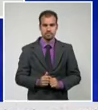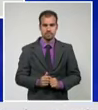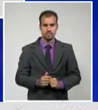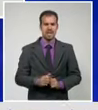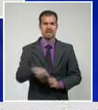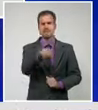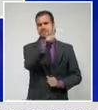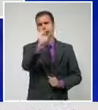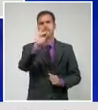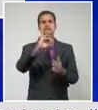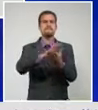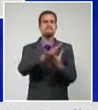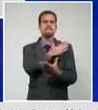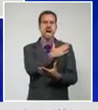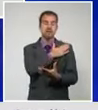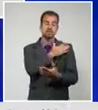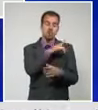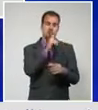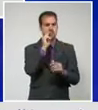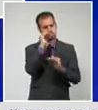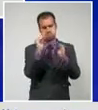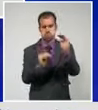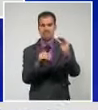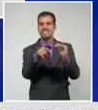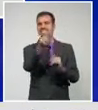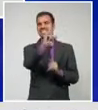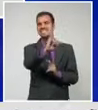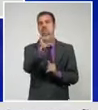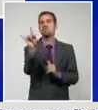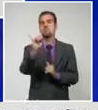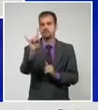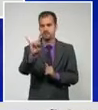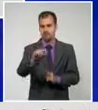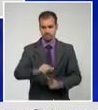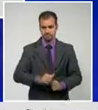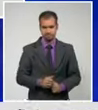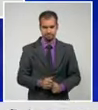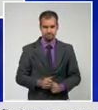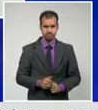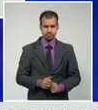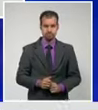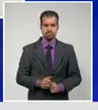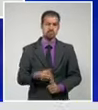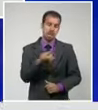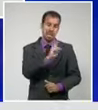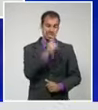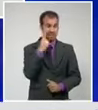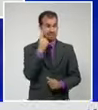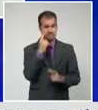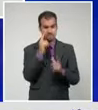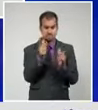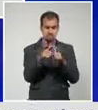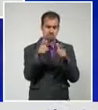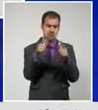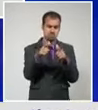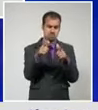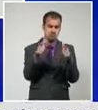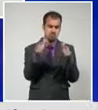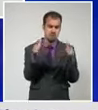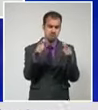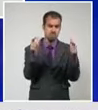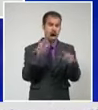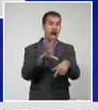679. Ayer sigue incrementándose el número de casos que se confirman en